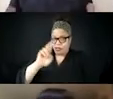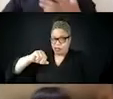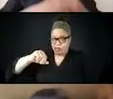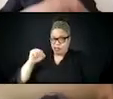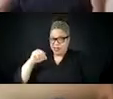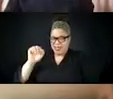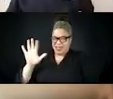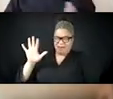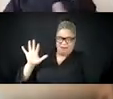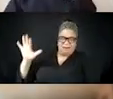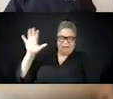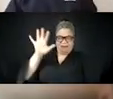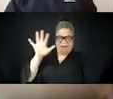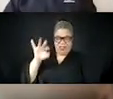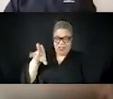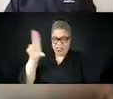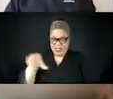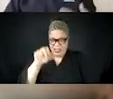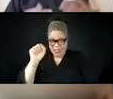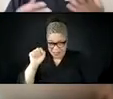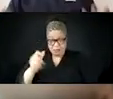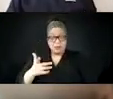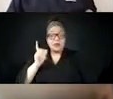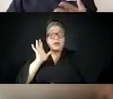otras comunidades de color